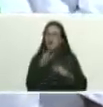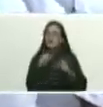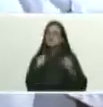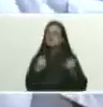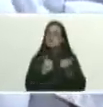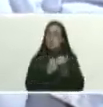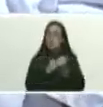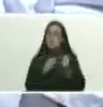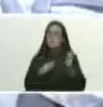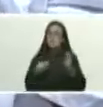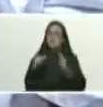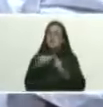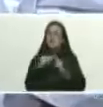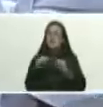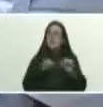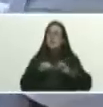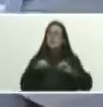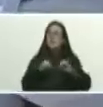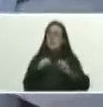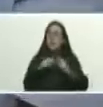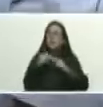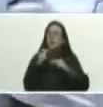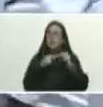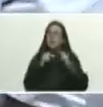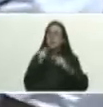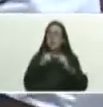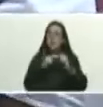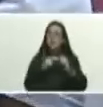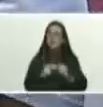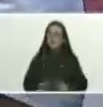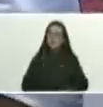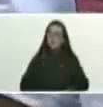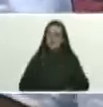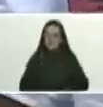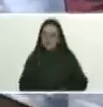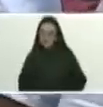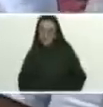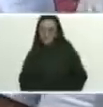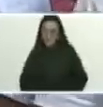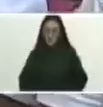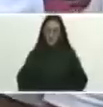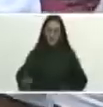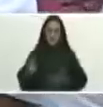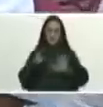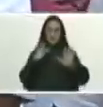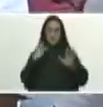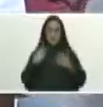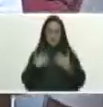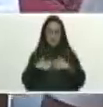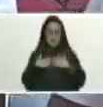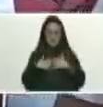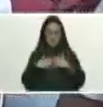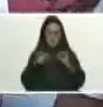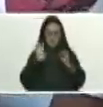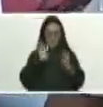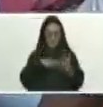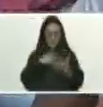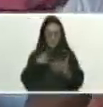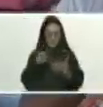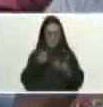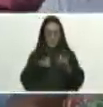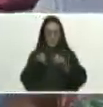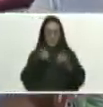las metas del motor construcción. El motor construcción es uno de los 18 motores de la agenda económica